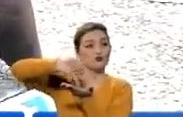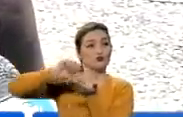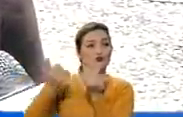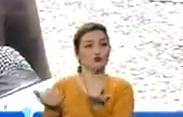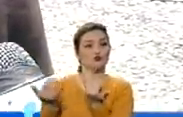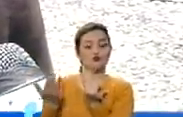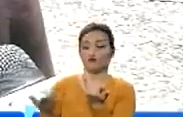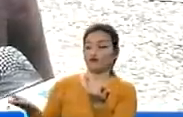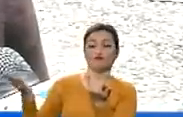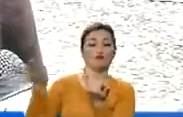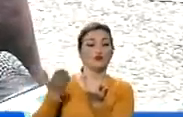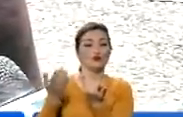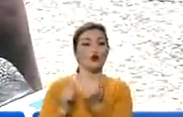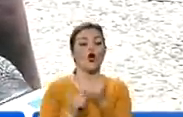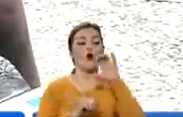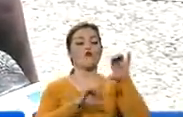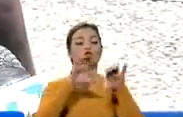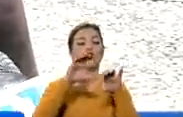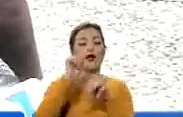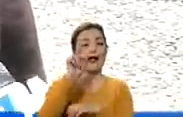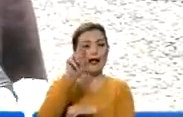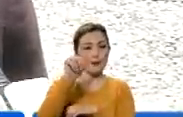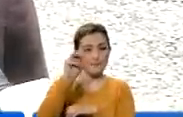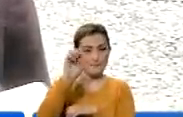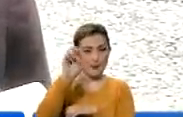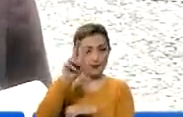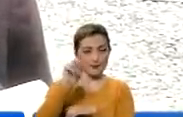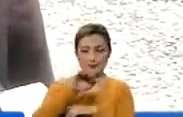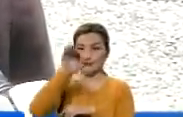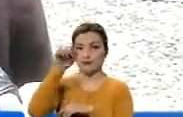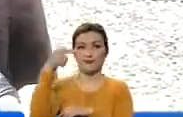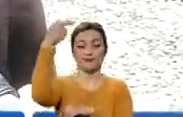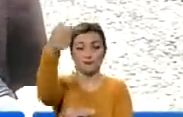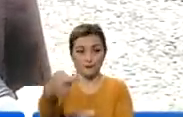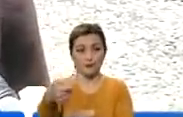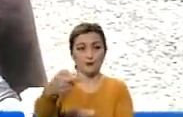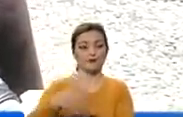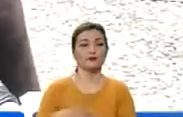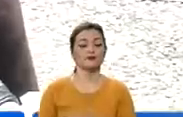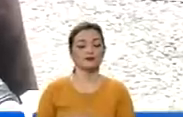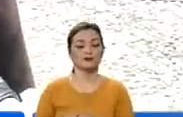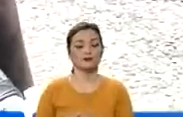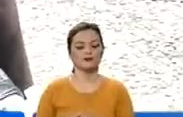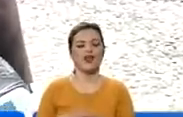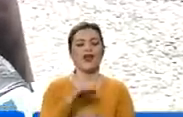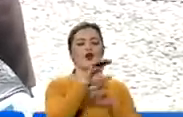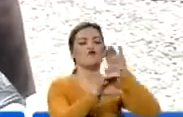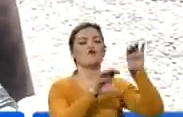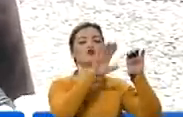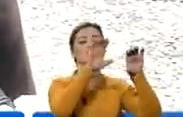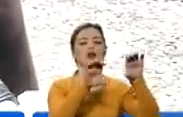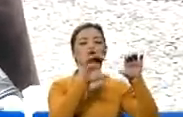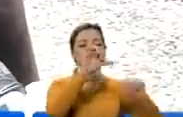este momento, el Museo del Carmen Alto, que es el que está enfrente, el Museo Interactivo de Ciencias, que está